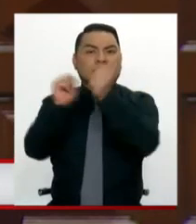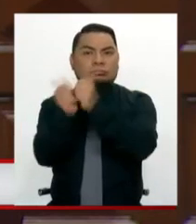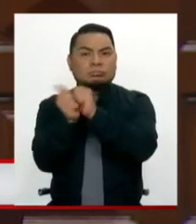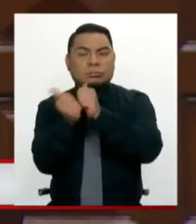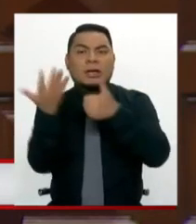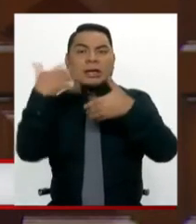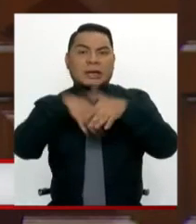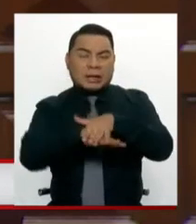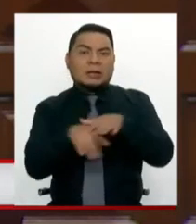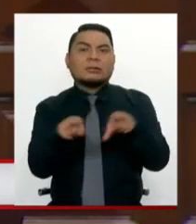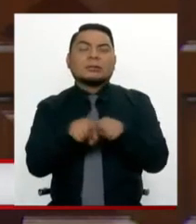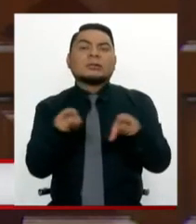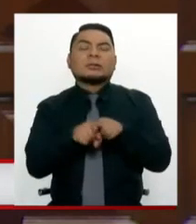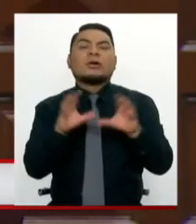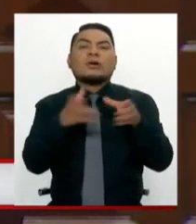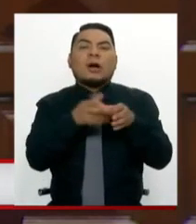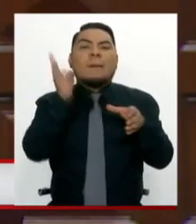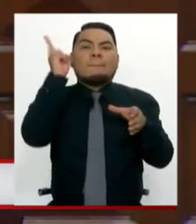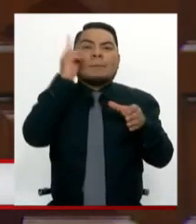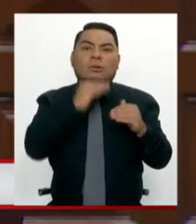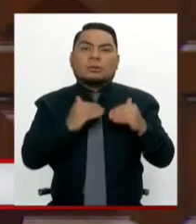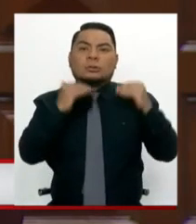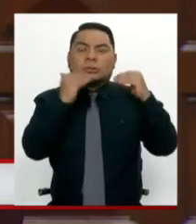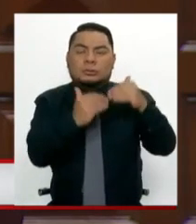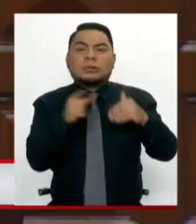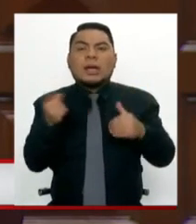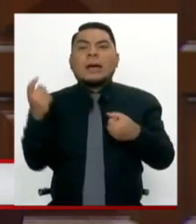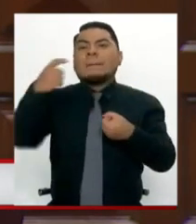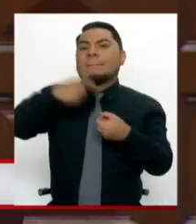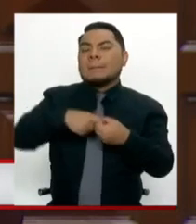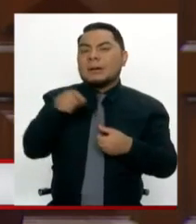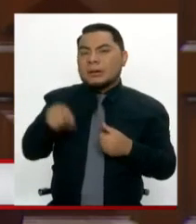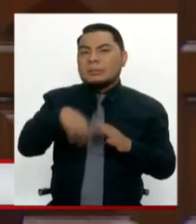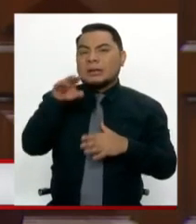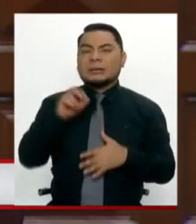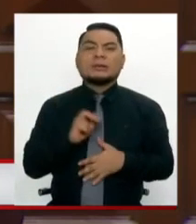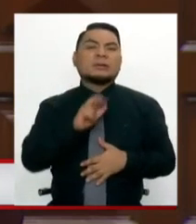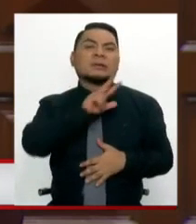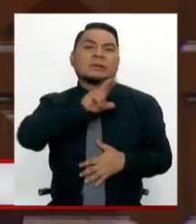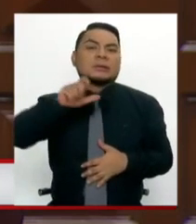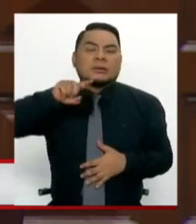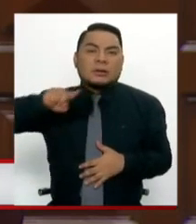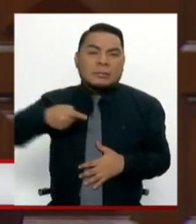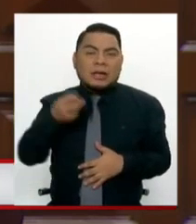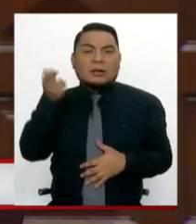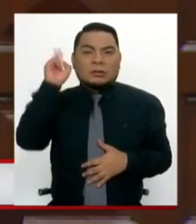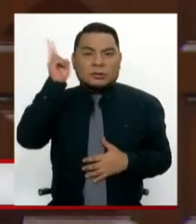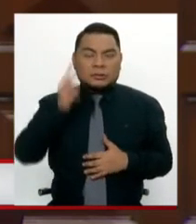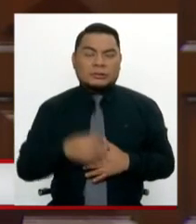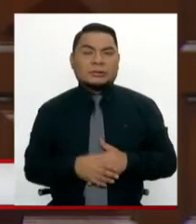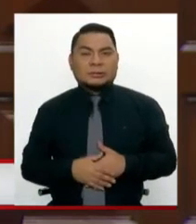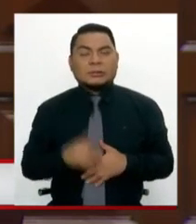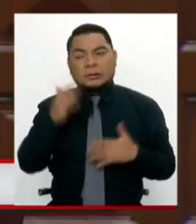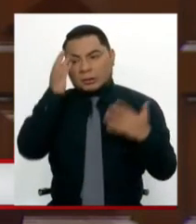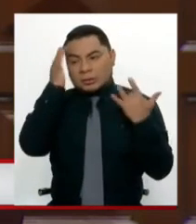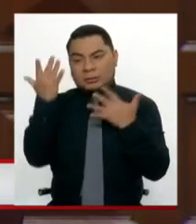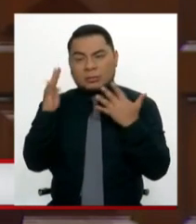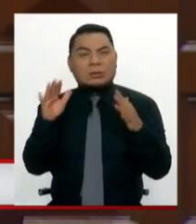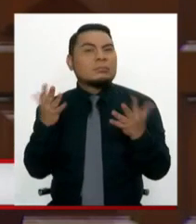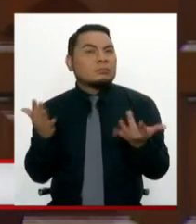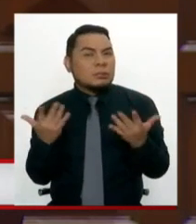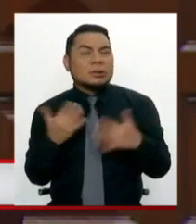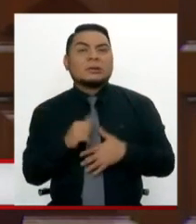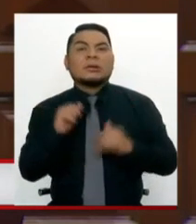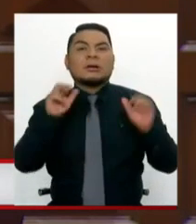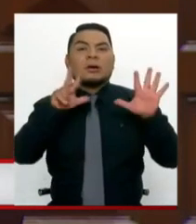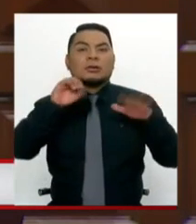para el ingreso a la carrera pública magisterial con la participación de más de 300.000 docentes, esperando contar con